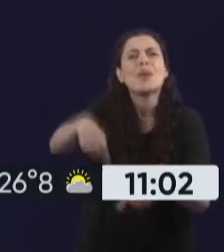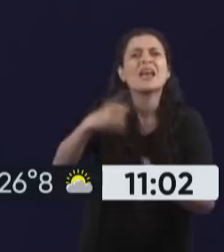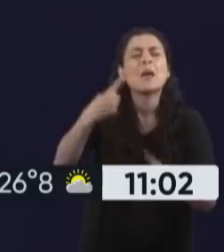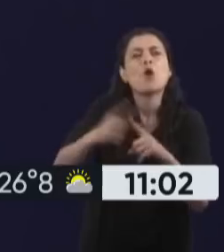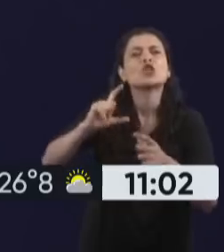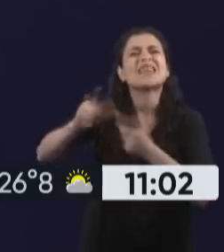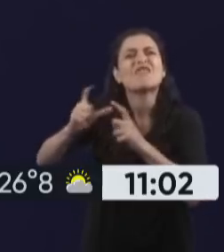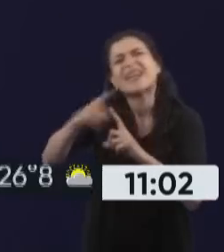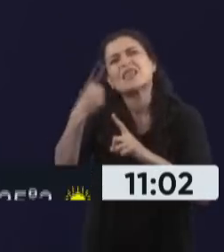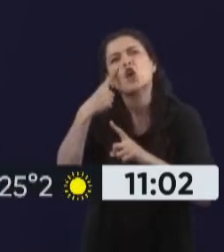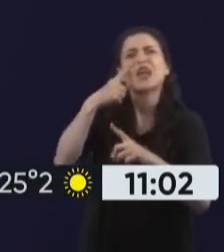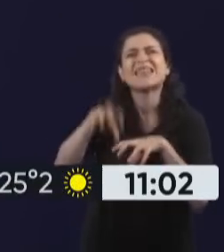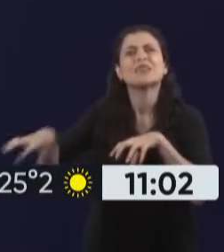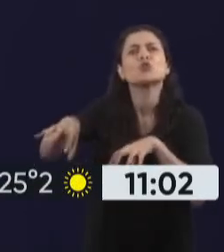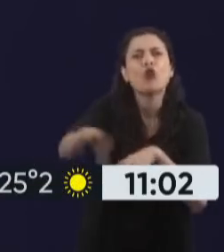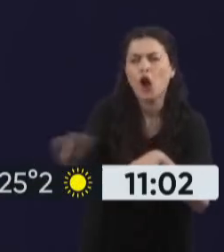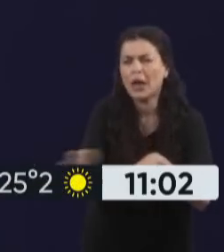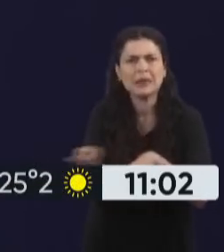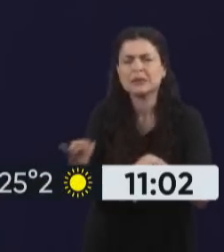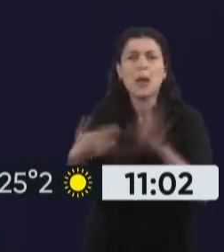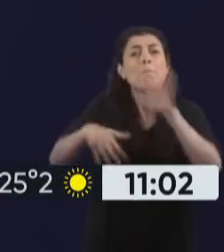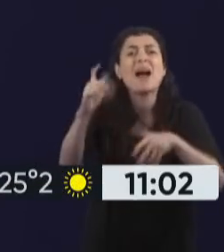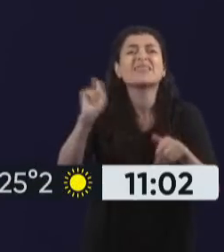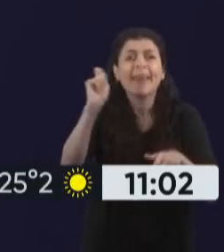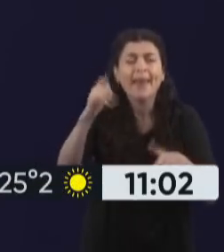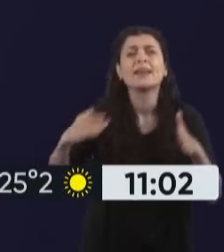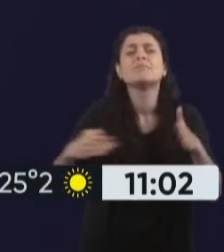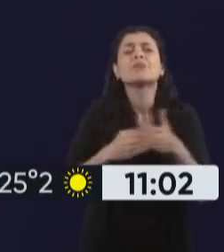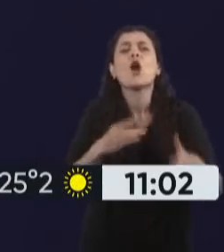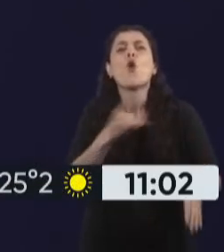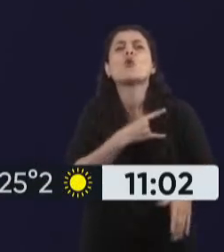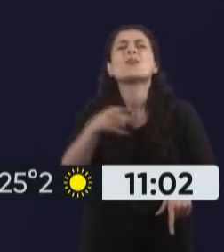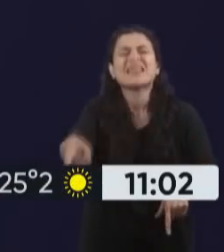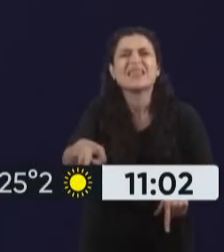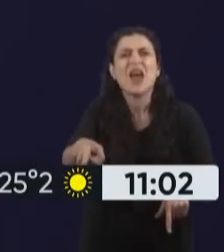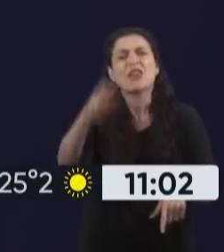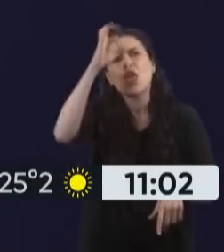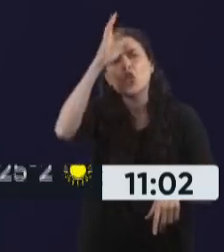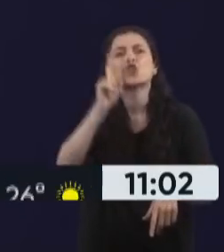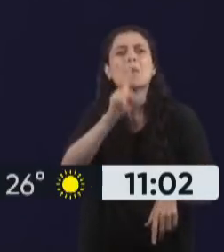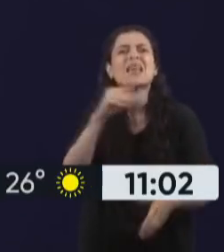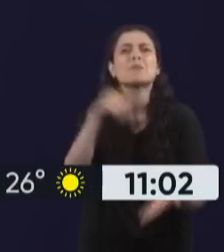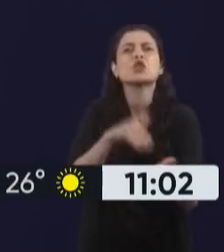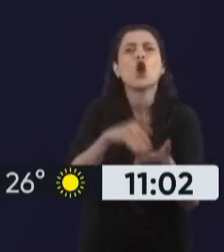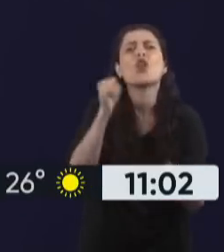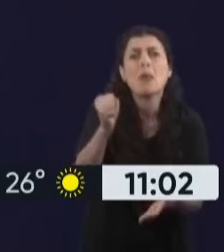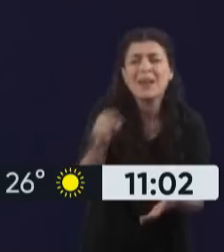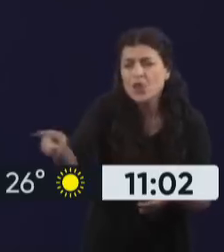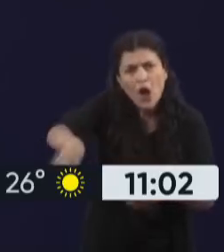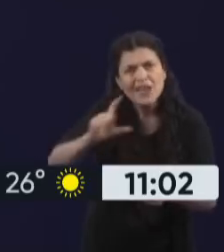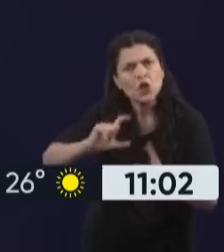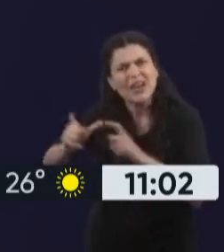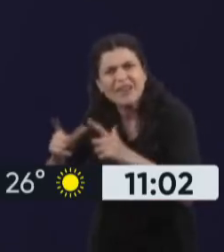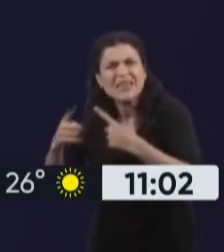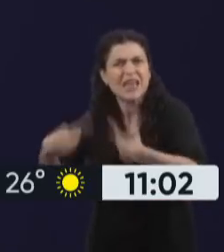diferentes instituciones, principalmente universidades, por unos 12.000 millones de pesos. Además, se